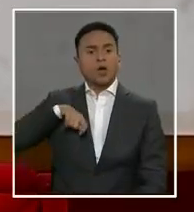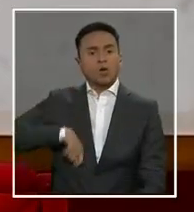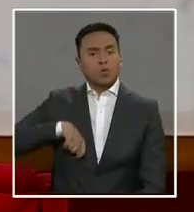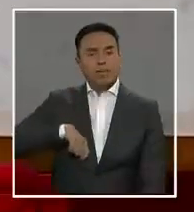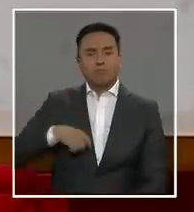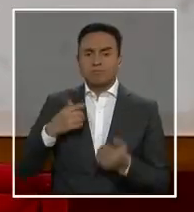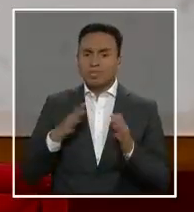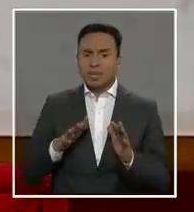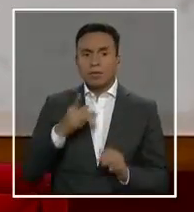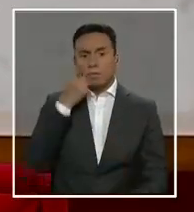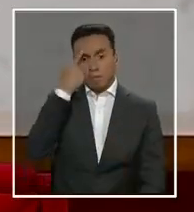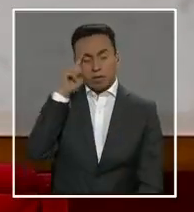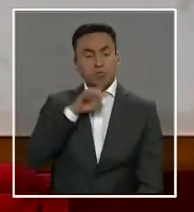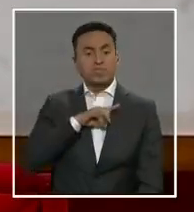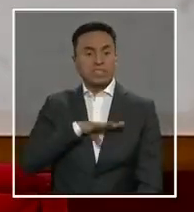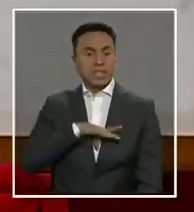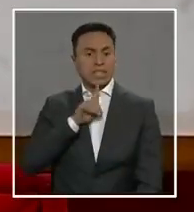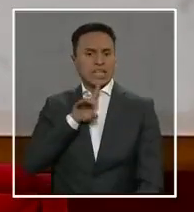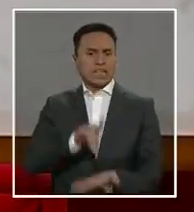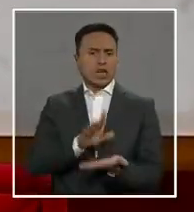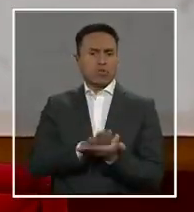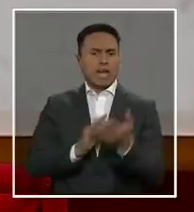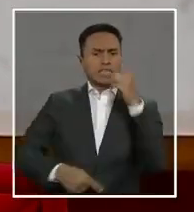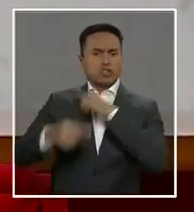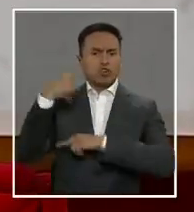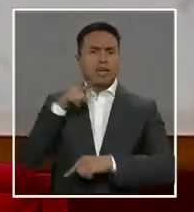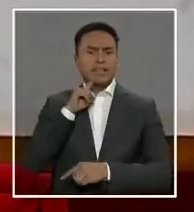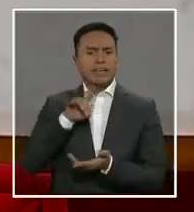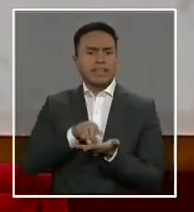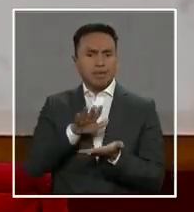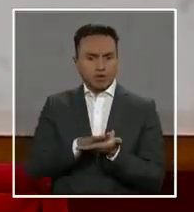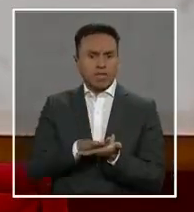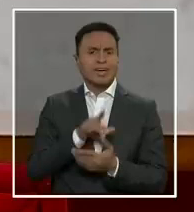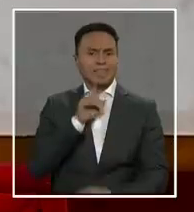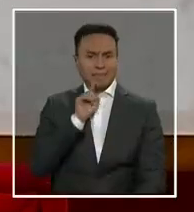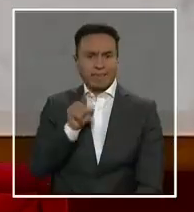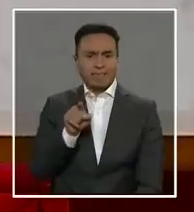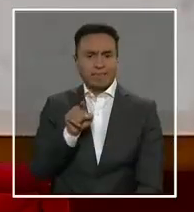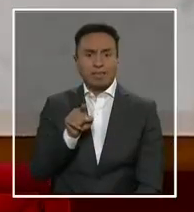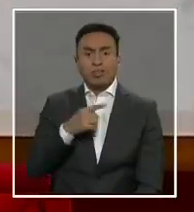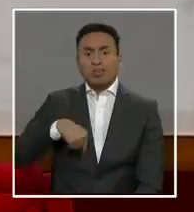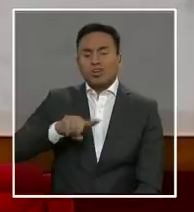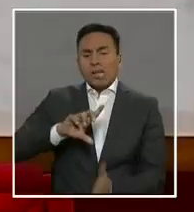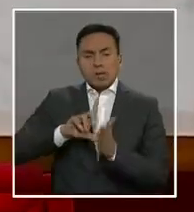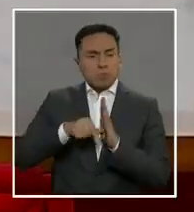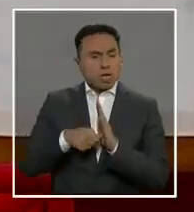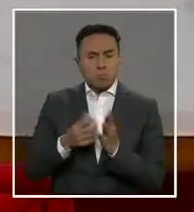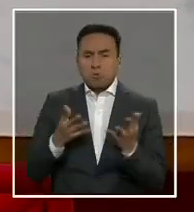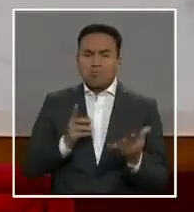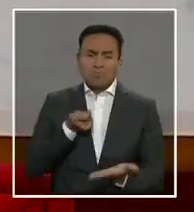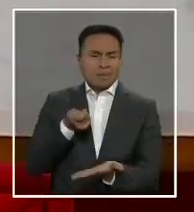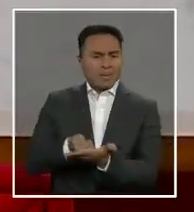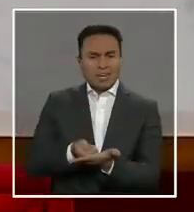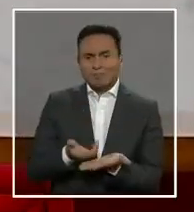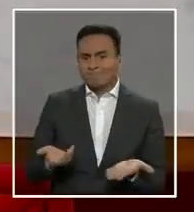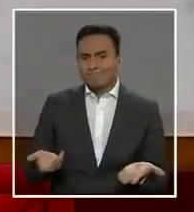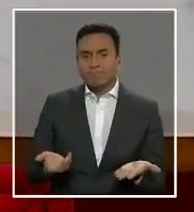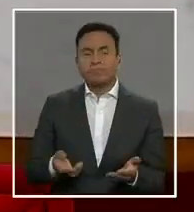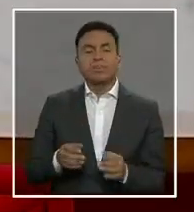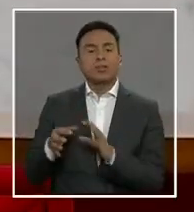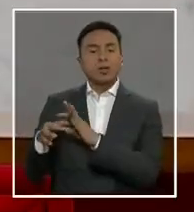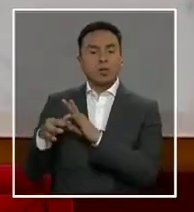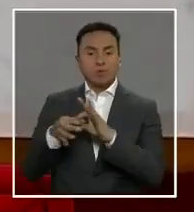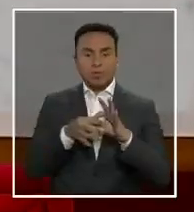pero con quienes chile tiene una deuda histórica que nos hemos demorado demorado demasiado en pagar por eso